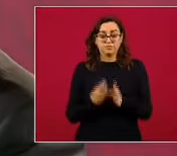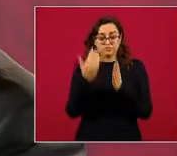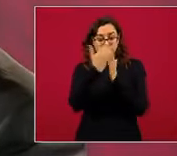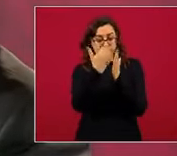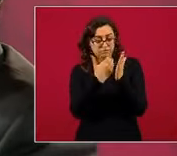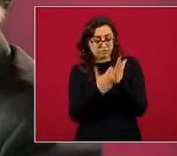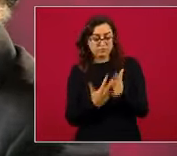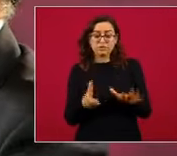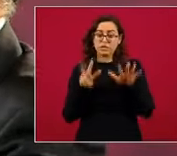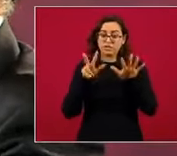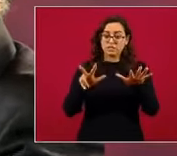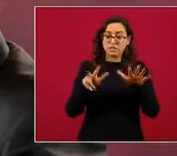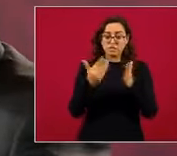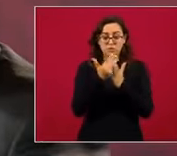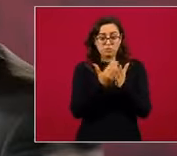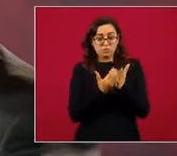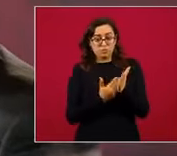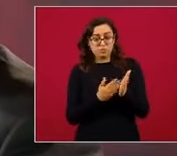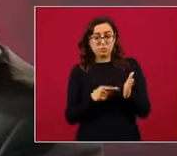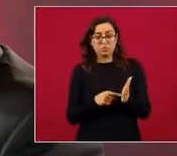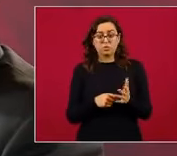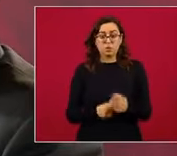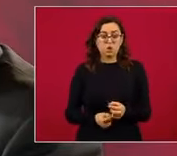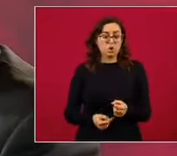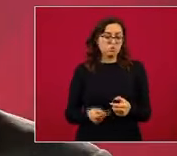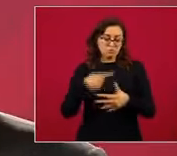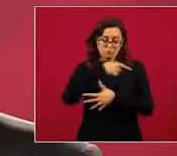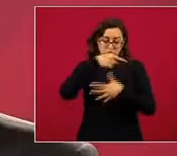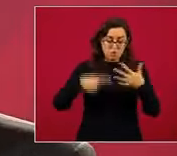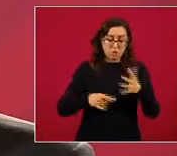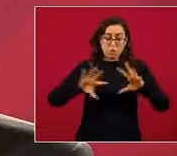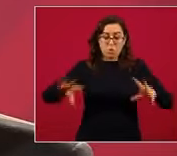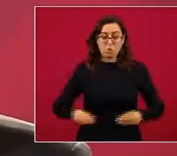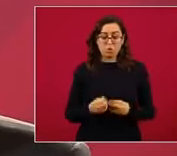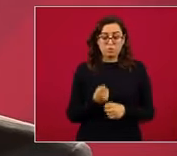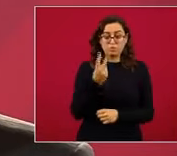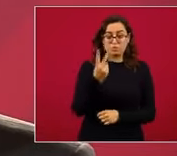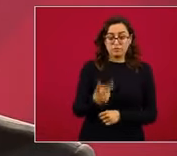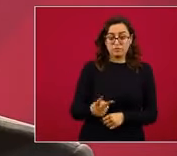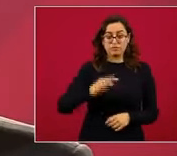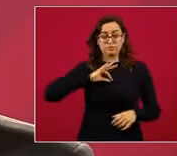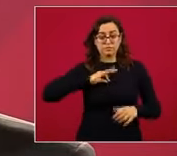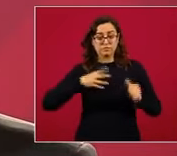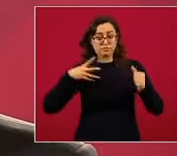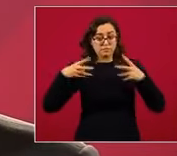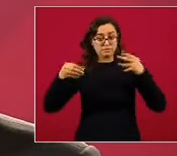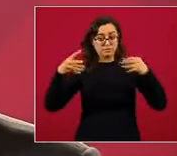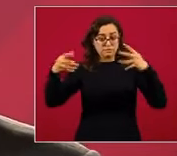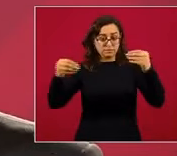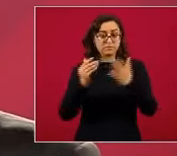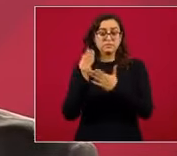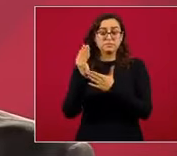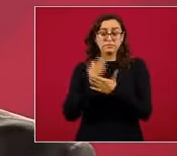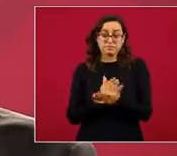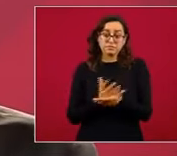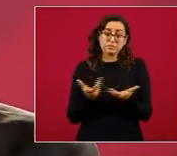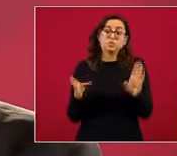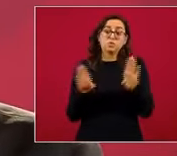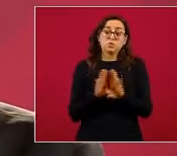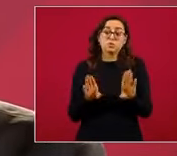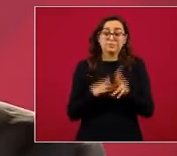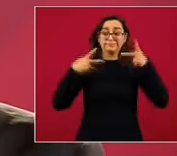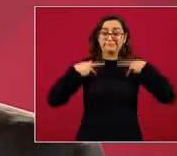fueron presentadas, se pueden agrupar en dos componentes fundamentales. Uno es mitigar la epidemia, lo cual depende del comportamiento de